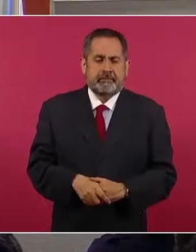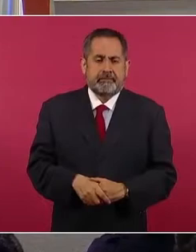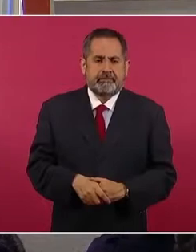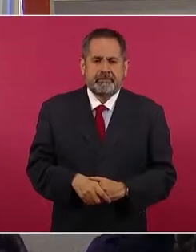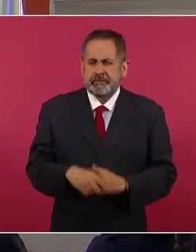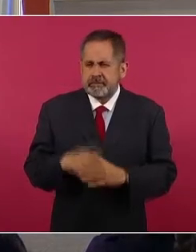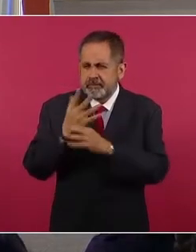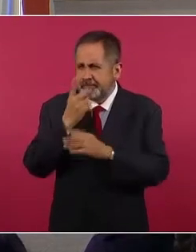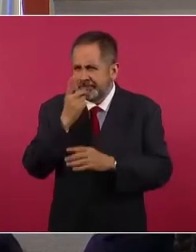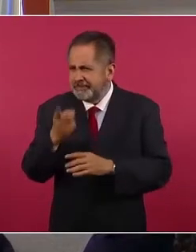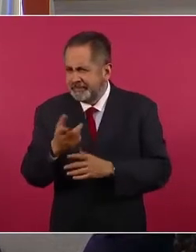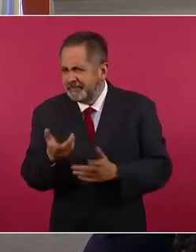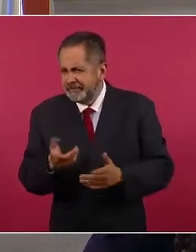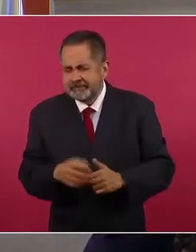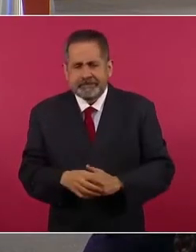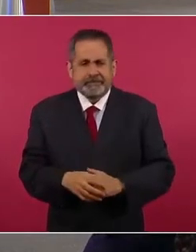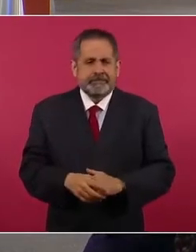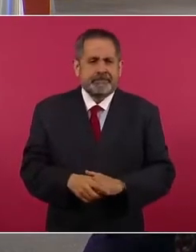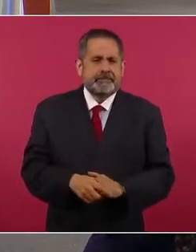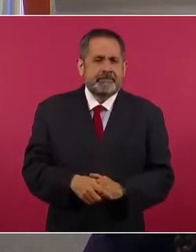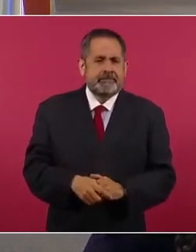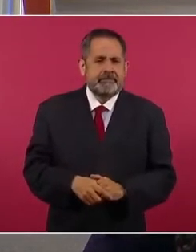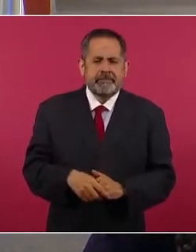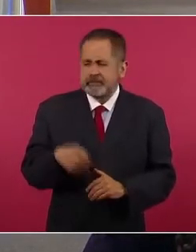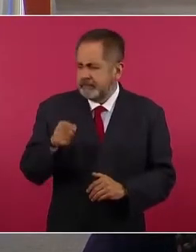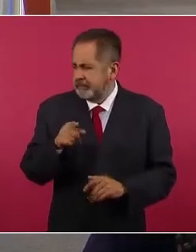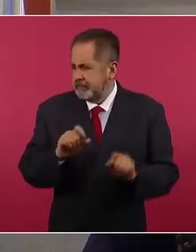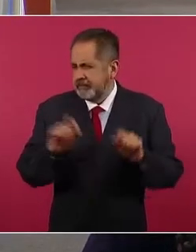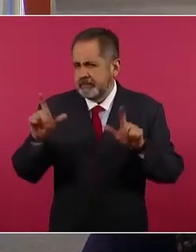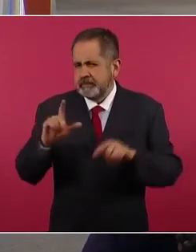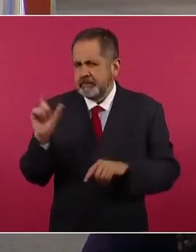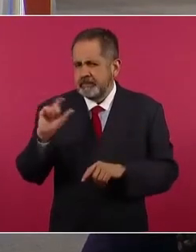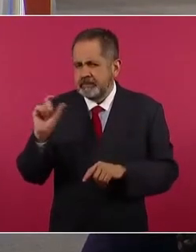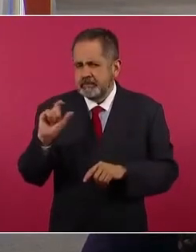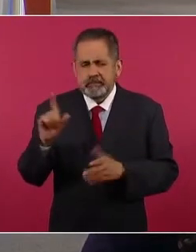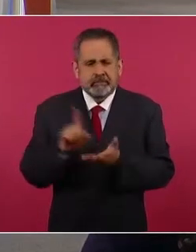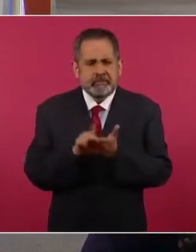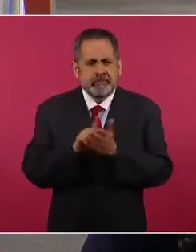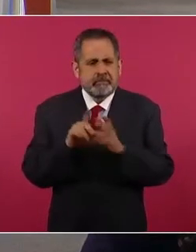¿Qué dijo? ¿De cuándo es?